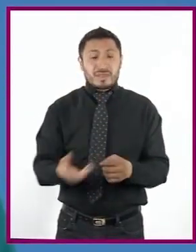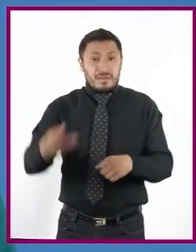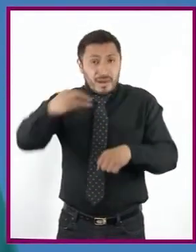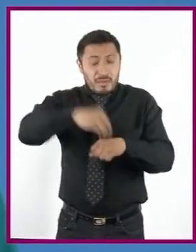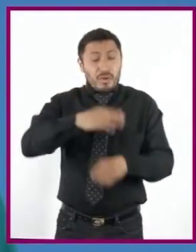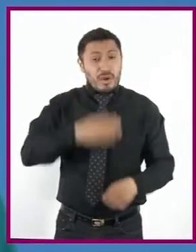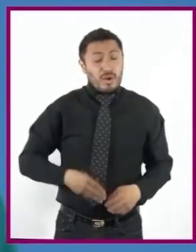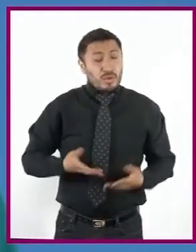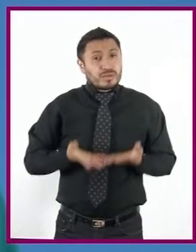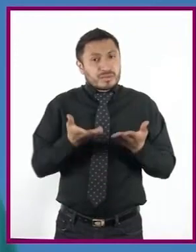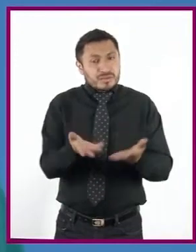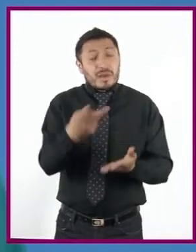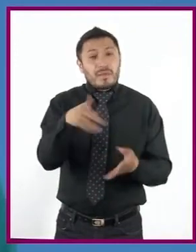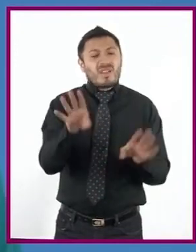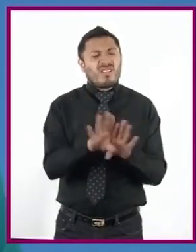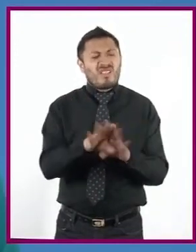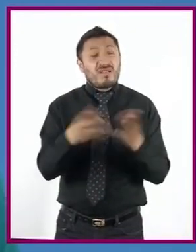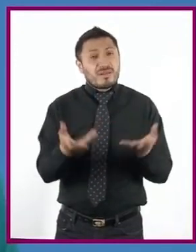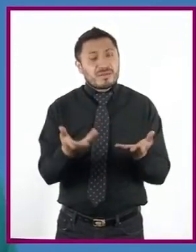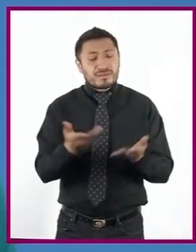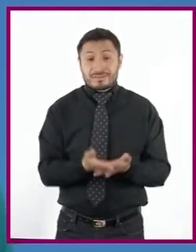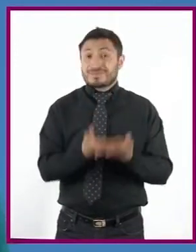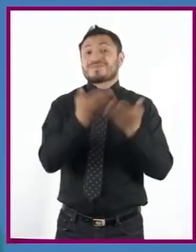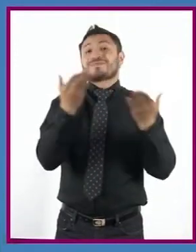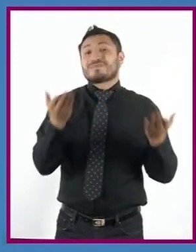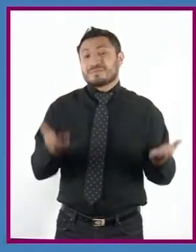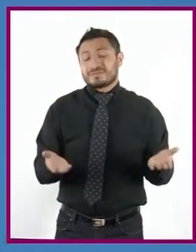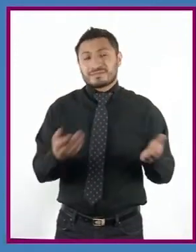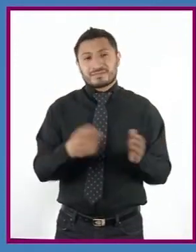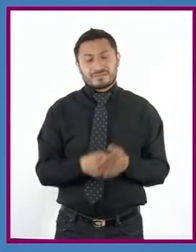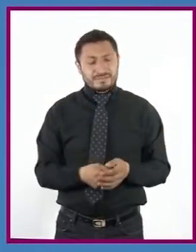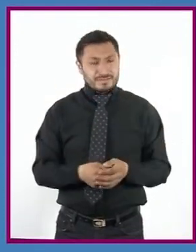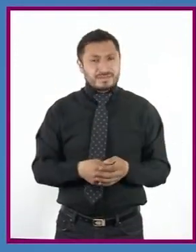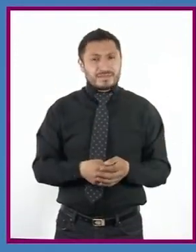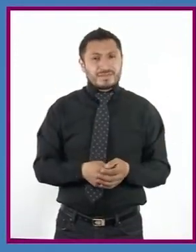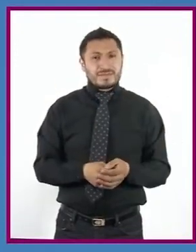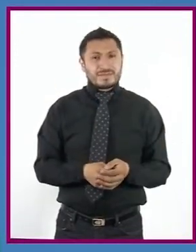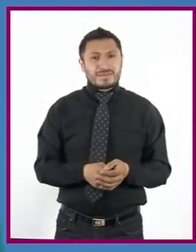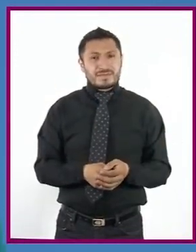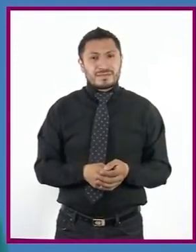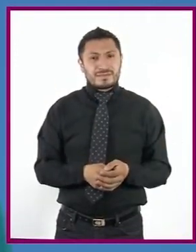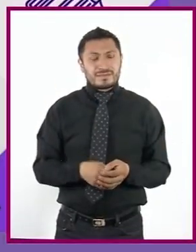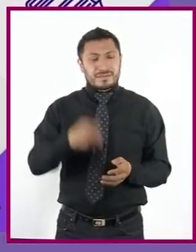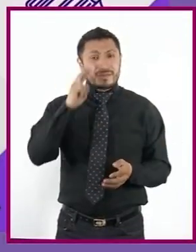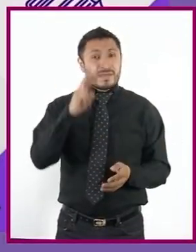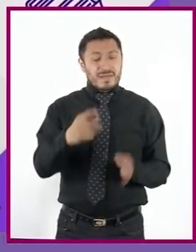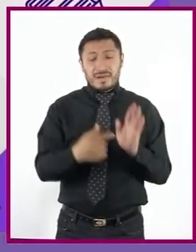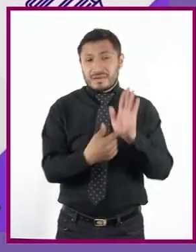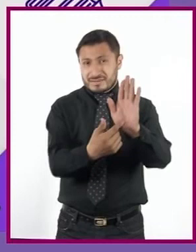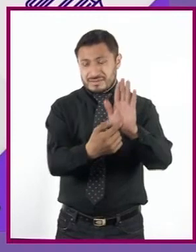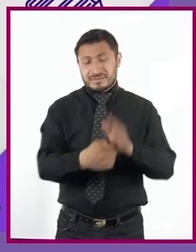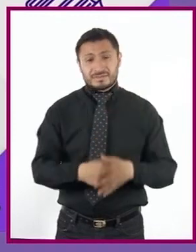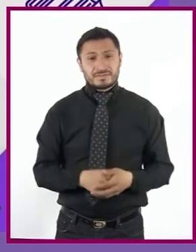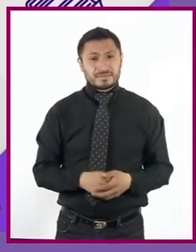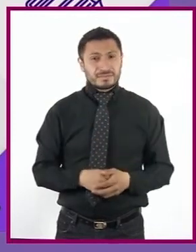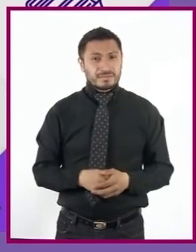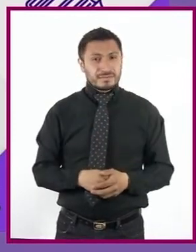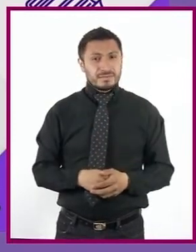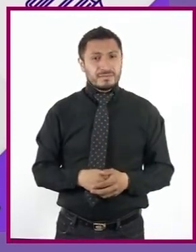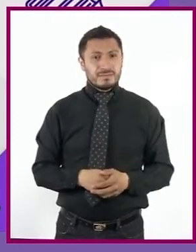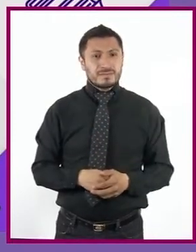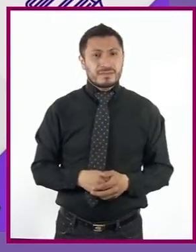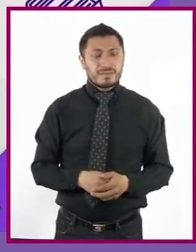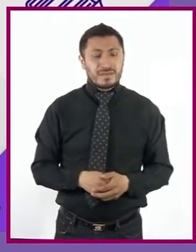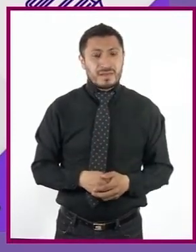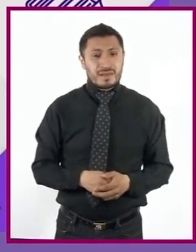pero ¿cómo lo hace? A continuación, valoremos el siguiente esquema. Poder